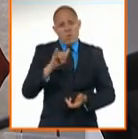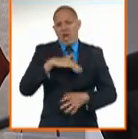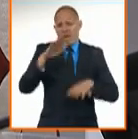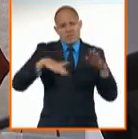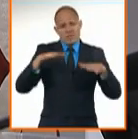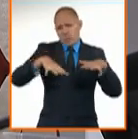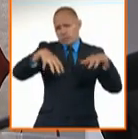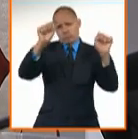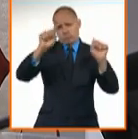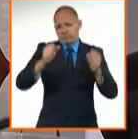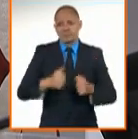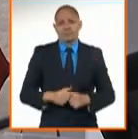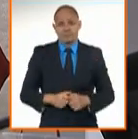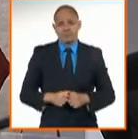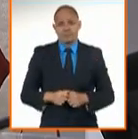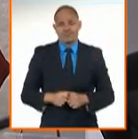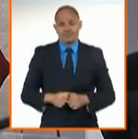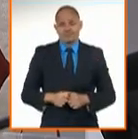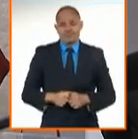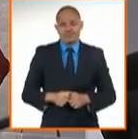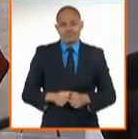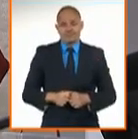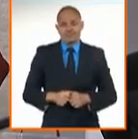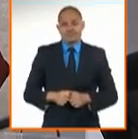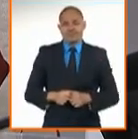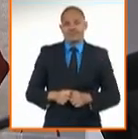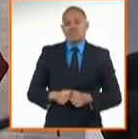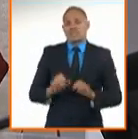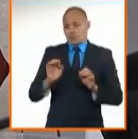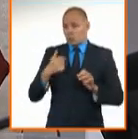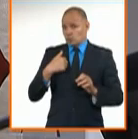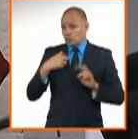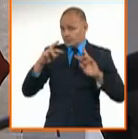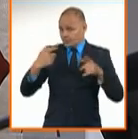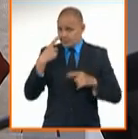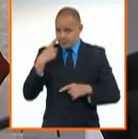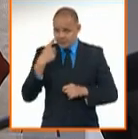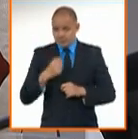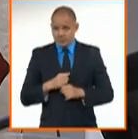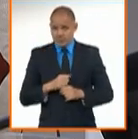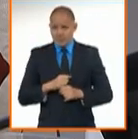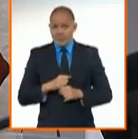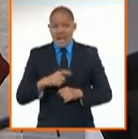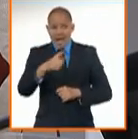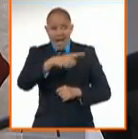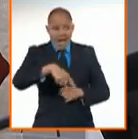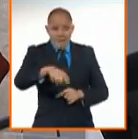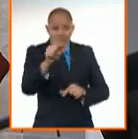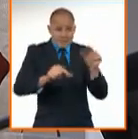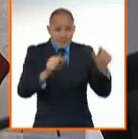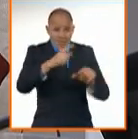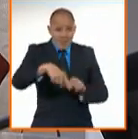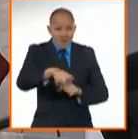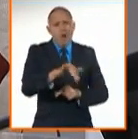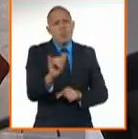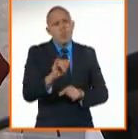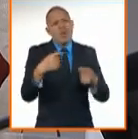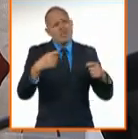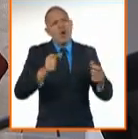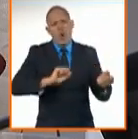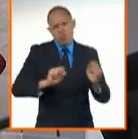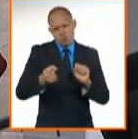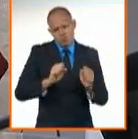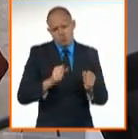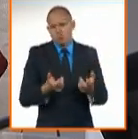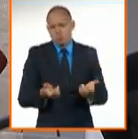y en el sector residencial y obviamente obviamente también recobra importancia en el uso racional nosotros insistimos